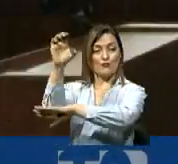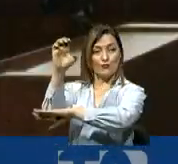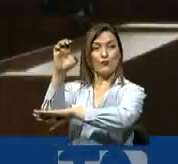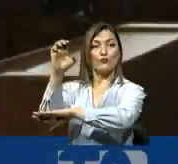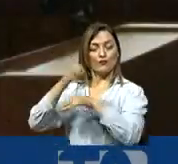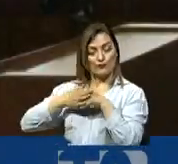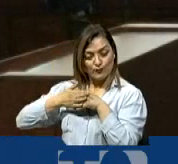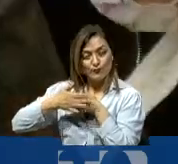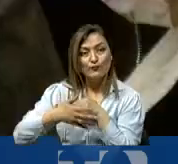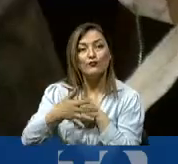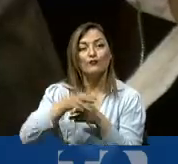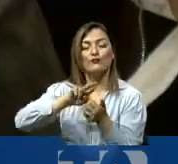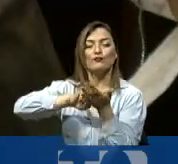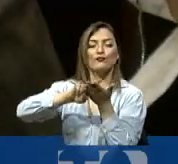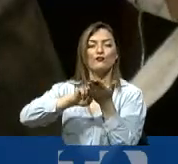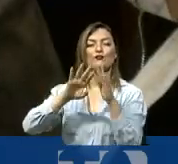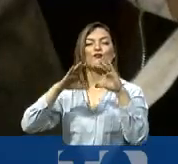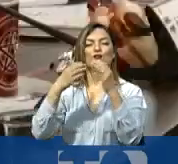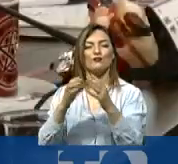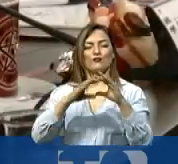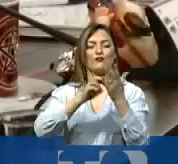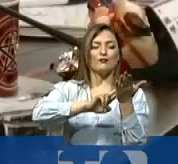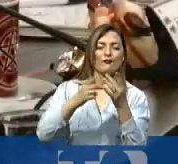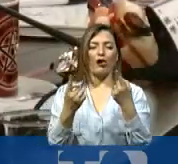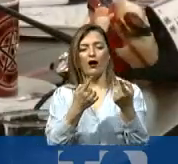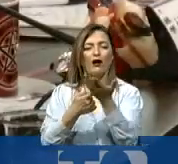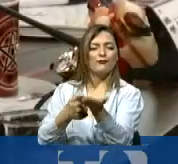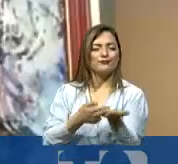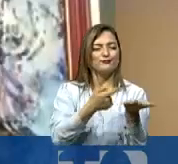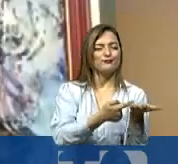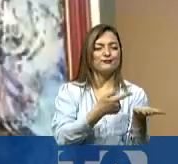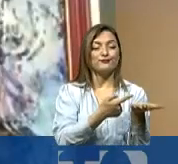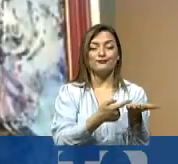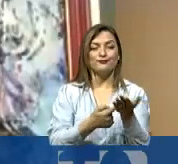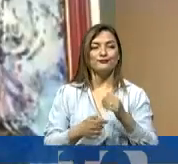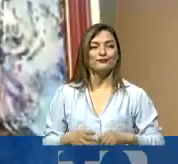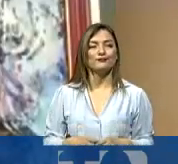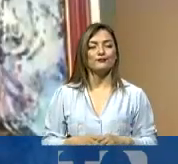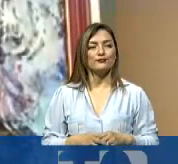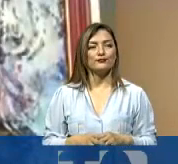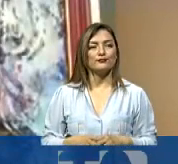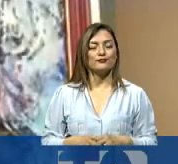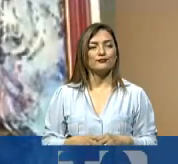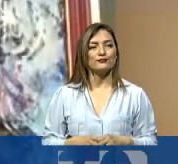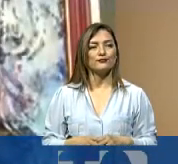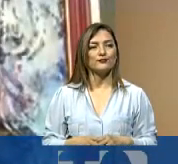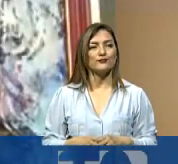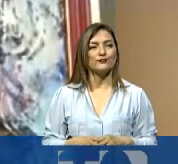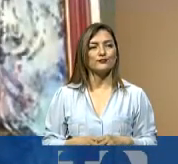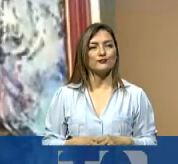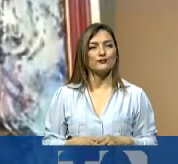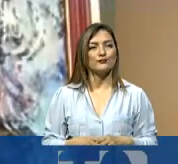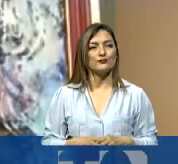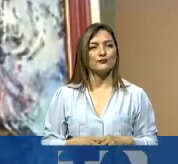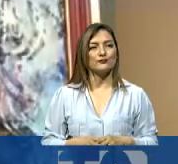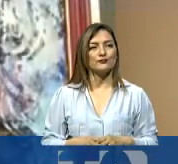Desde entonces, se han reunido varias comisiones para analizar las observaciones. Lo que propone es que el porte de armas